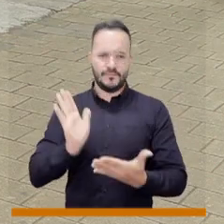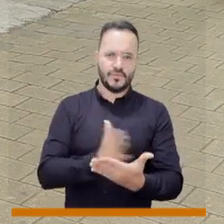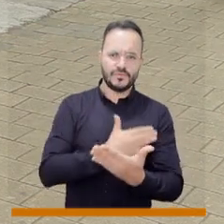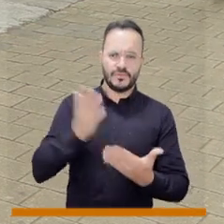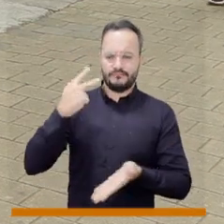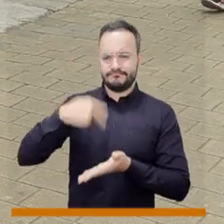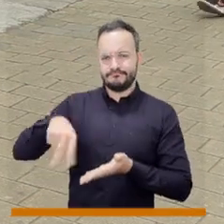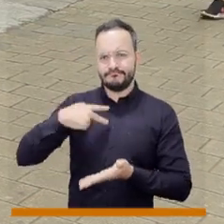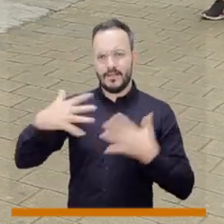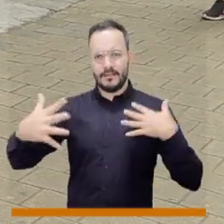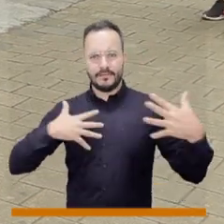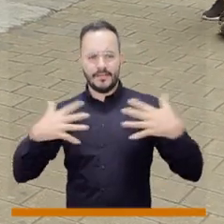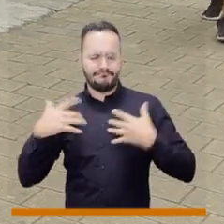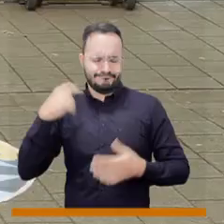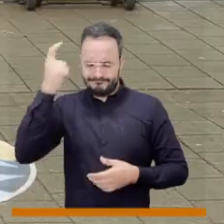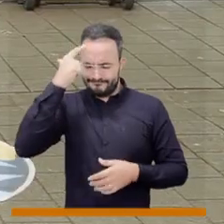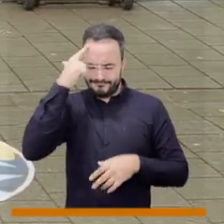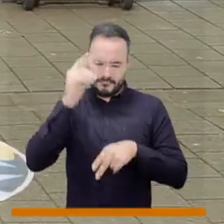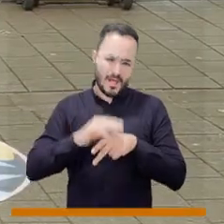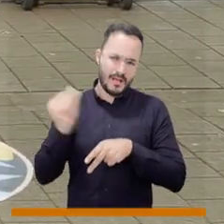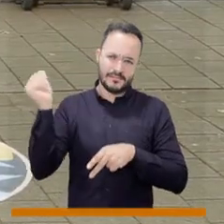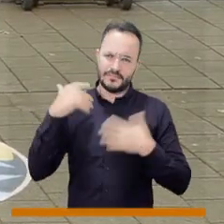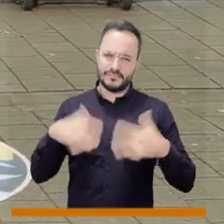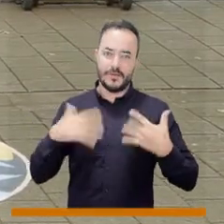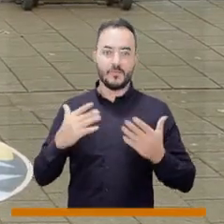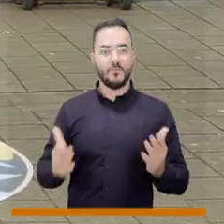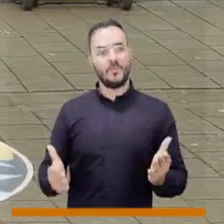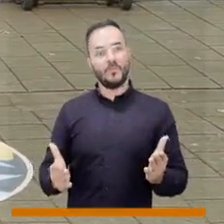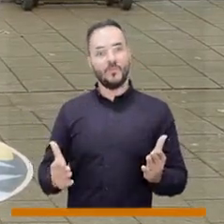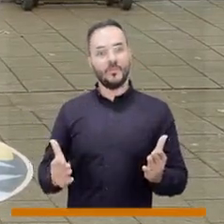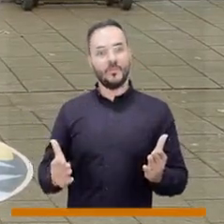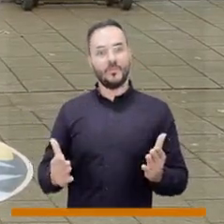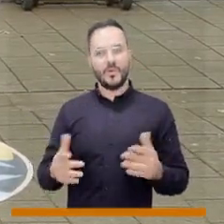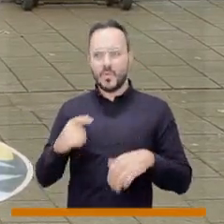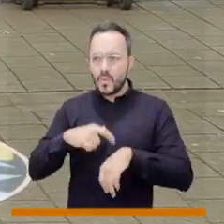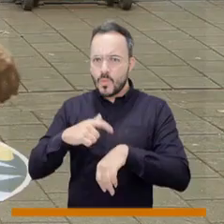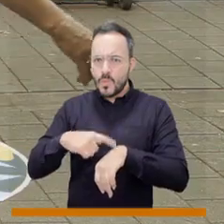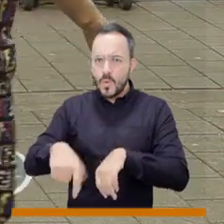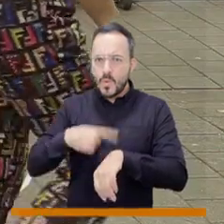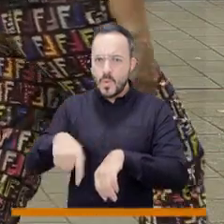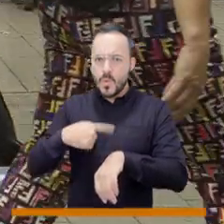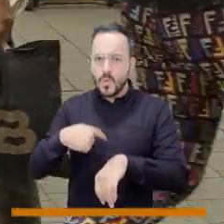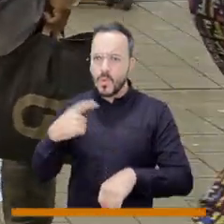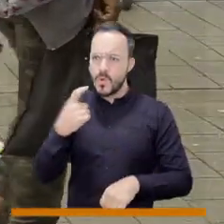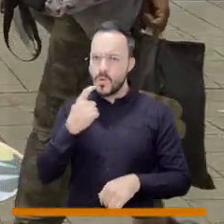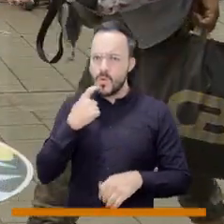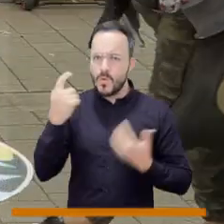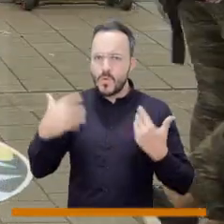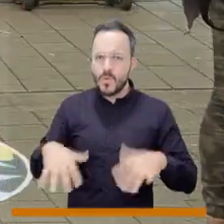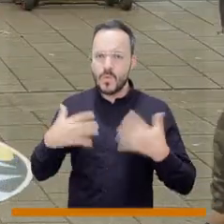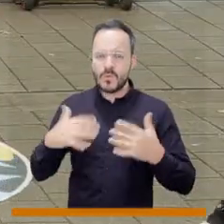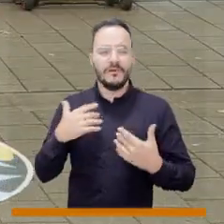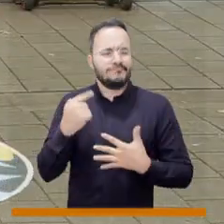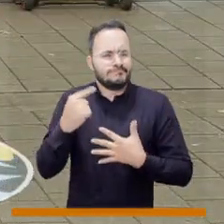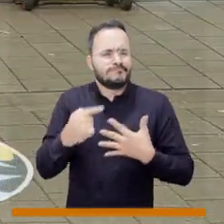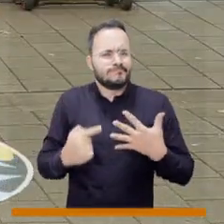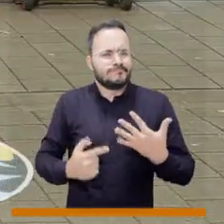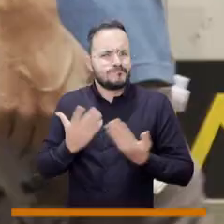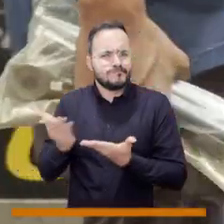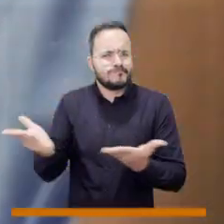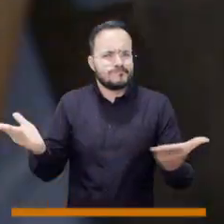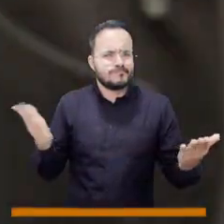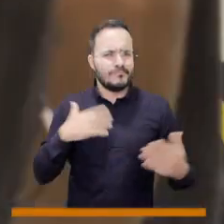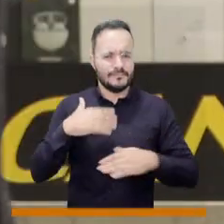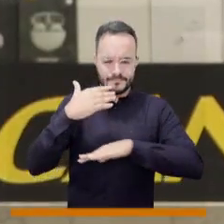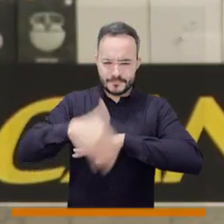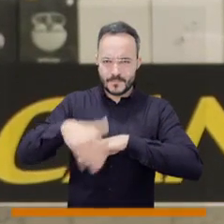músicos, bailarines, gente, digamos, que son estatuas humanas, bueno, distintos tipos de arte